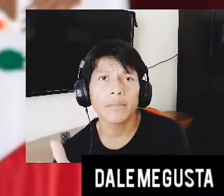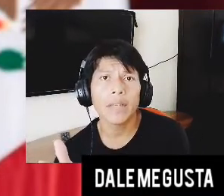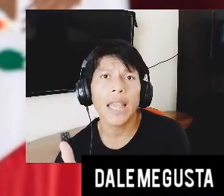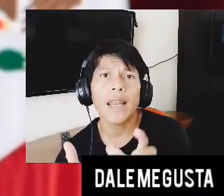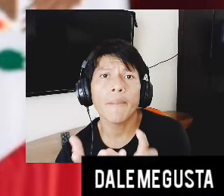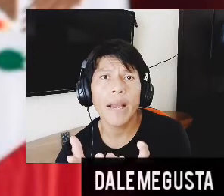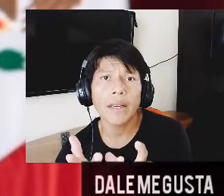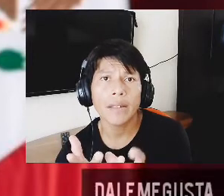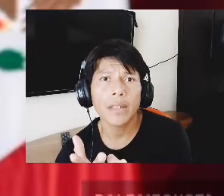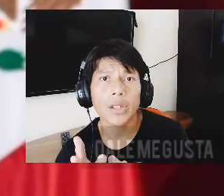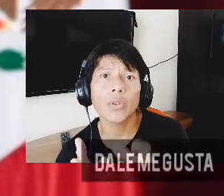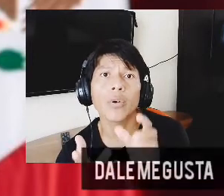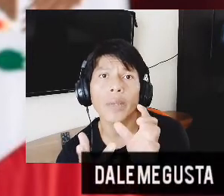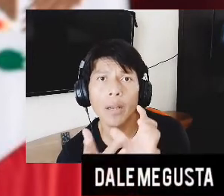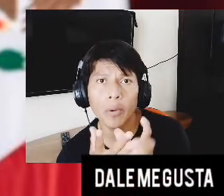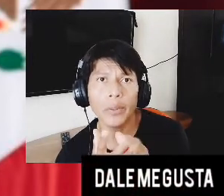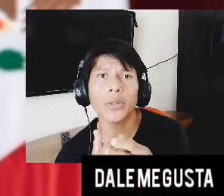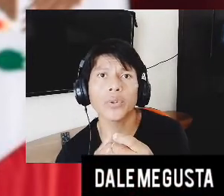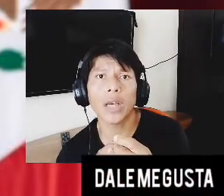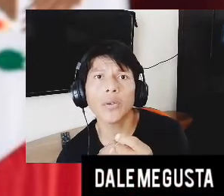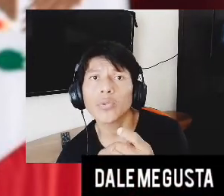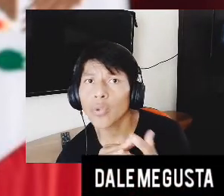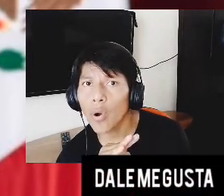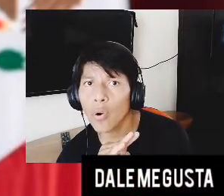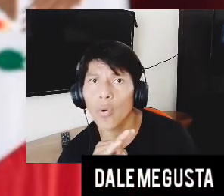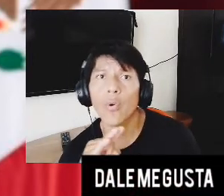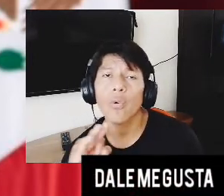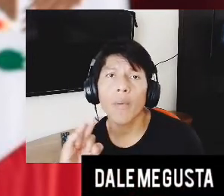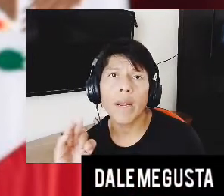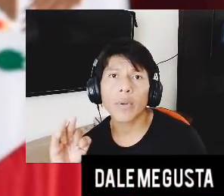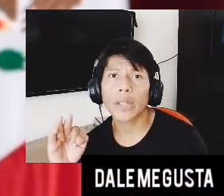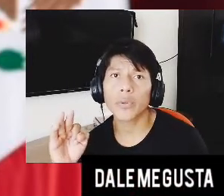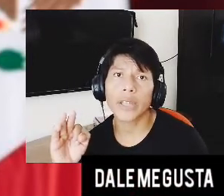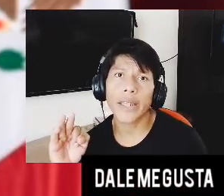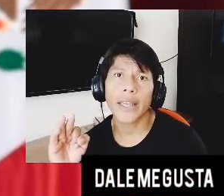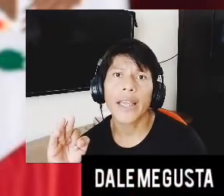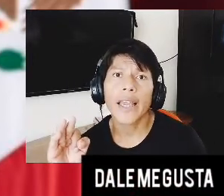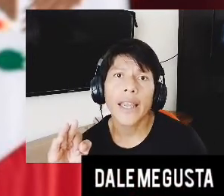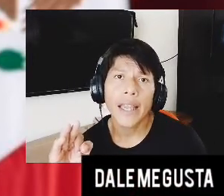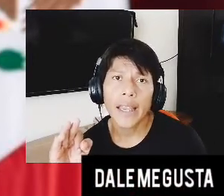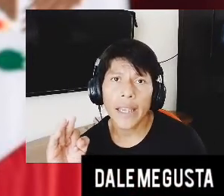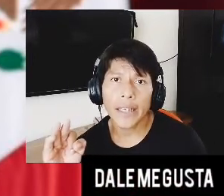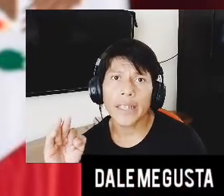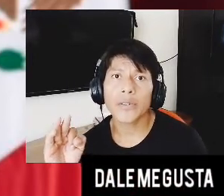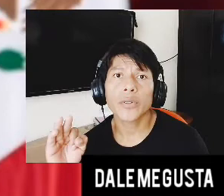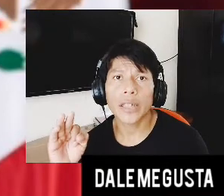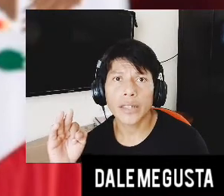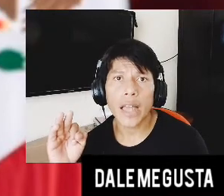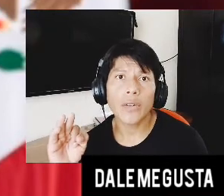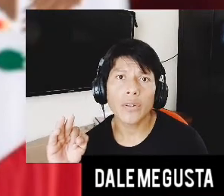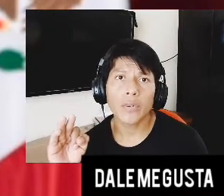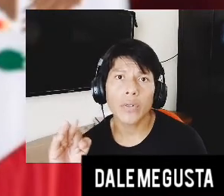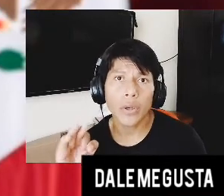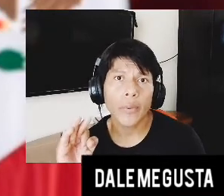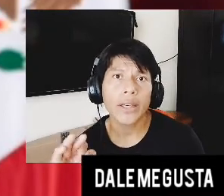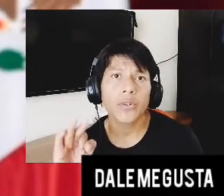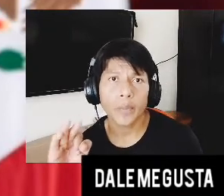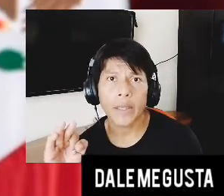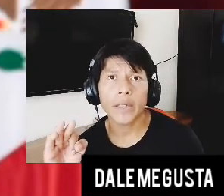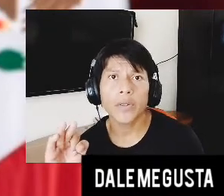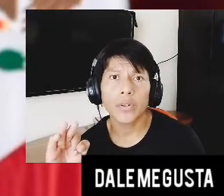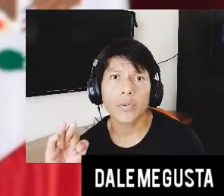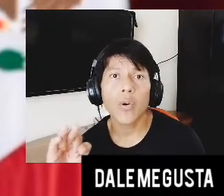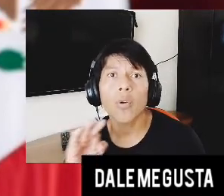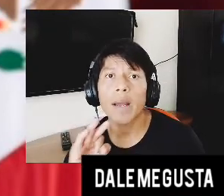PRI, el PAN y donde gobierna Movimiento Ciudadano, todo lo malo que sucede en esos estados donde gobiernan